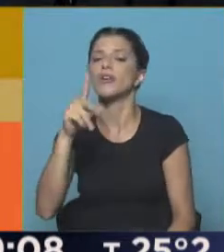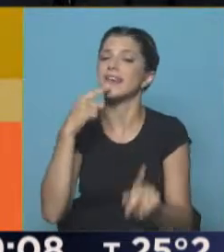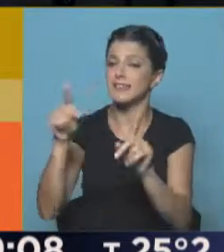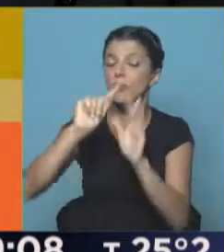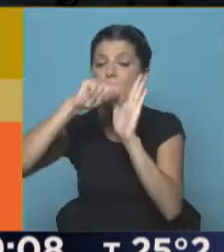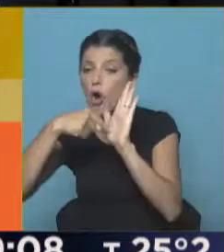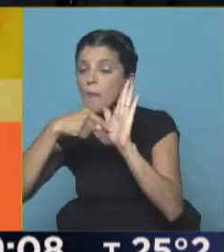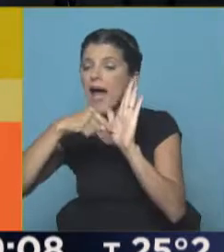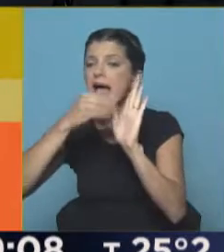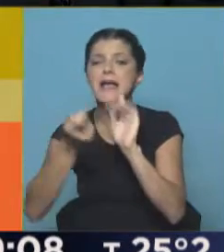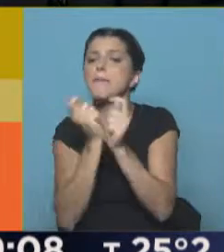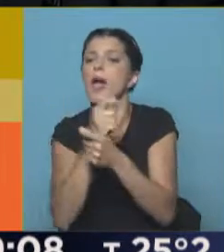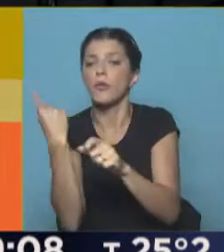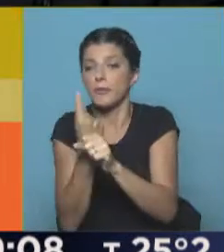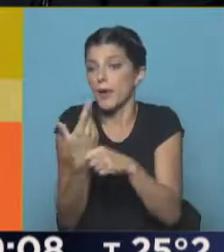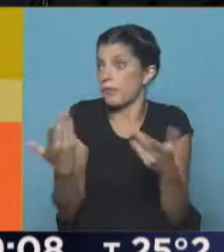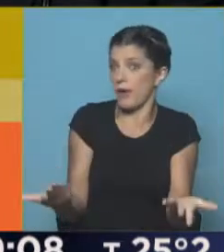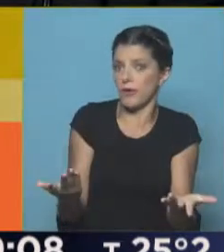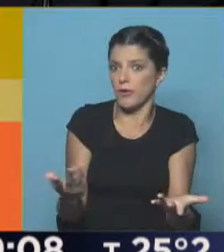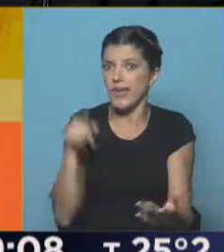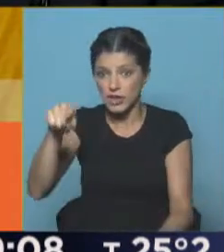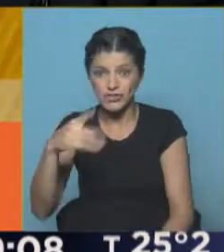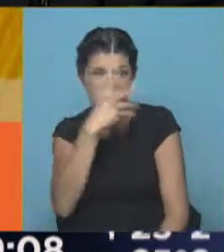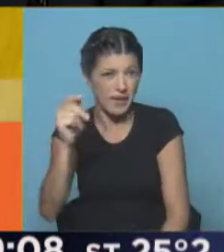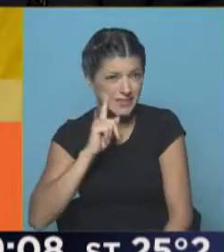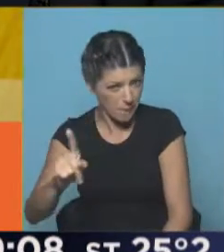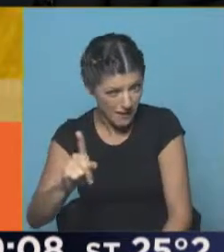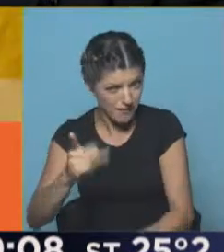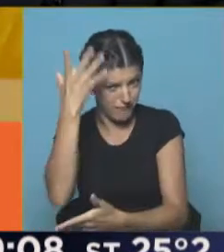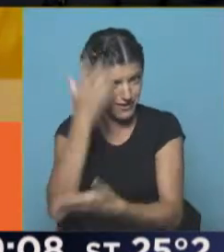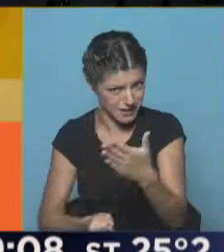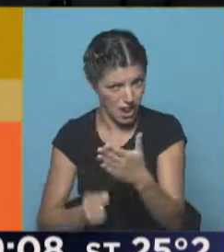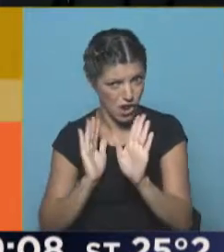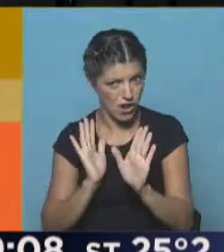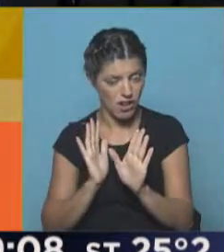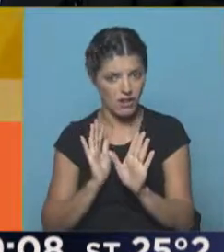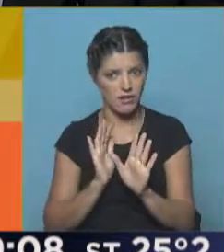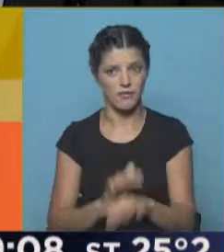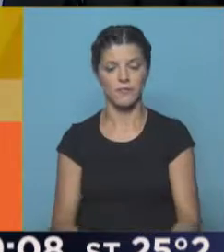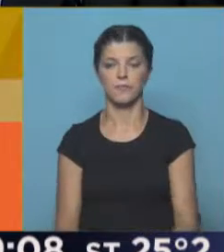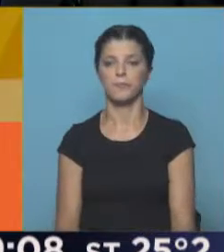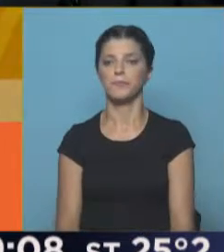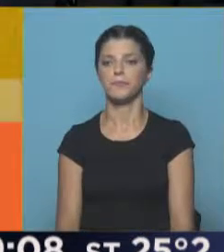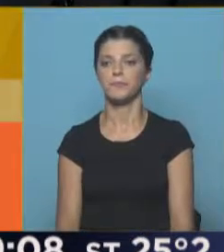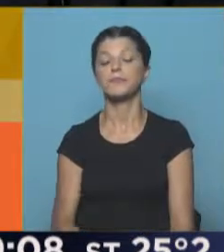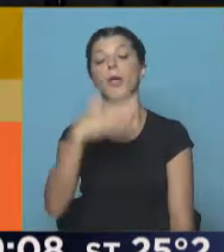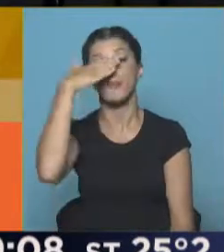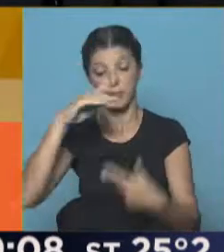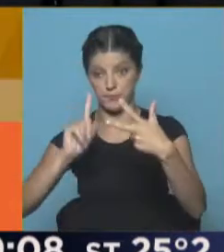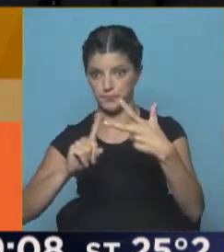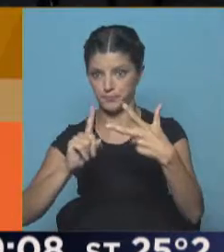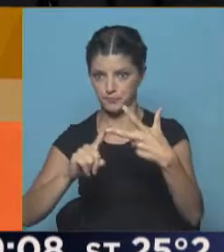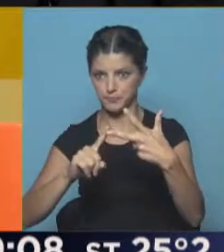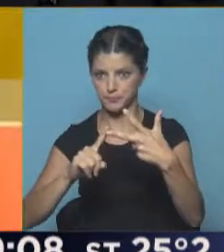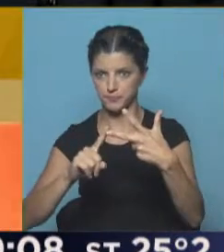Bueno, modificaron más de una coma, se equivocaron en 40.000 cuando lo hicieron en el dictamen. Y en tercer lugar, había